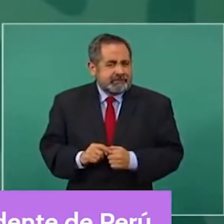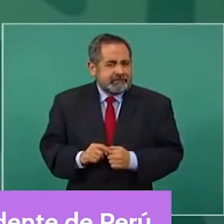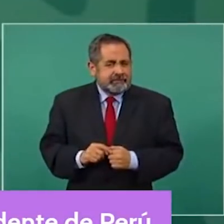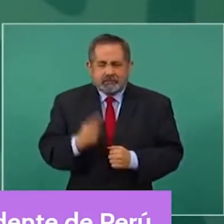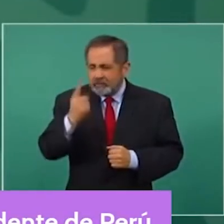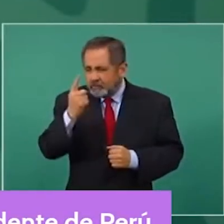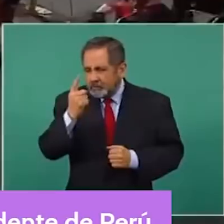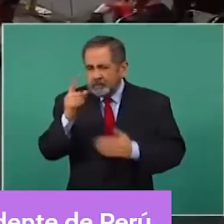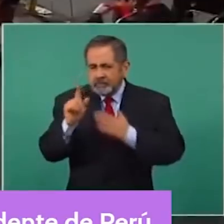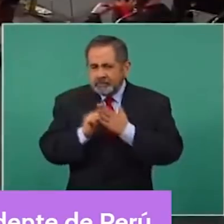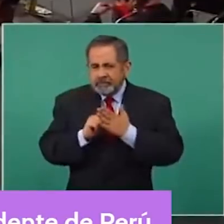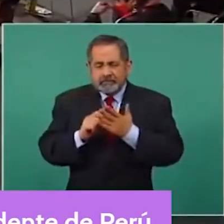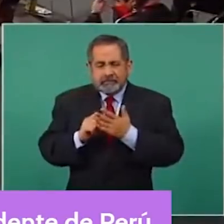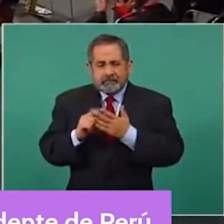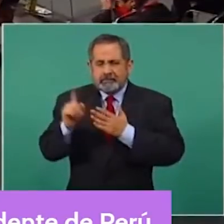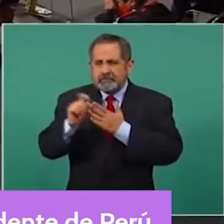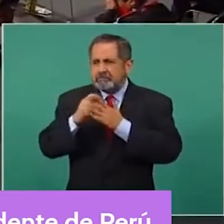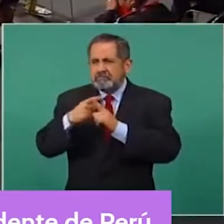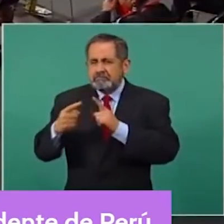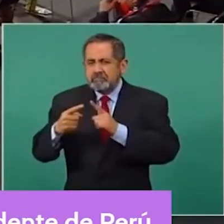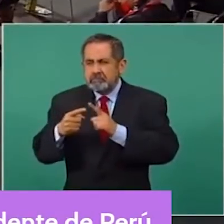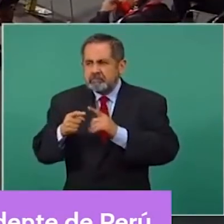de haber llegado, mes y medio, ¿no?